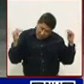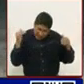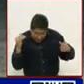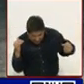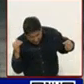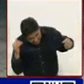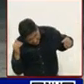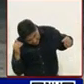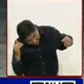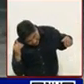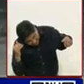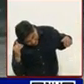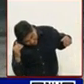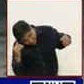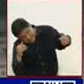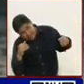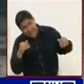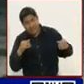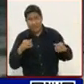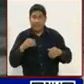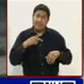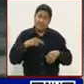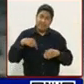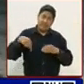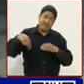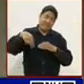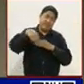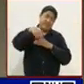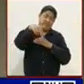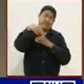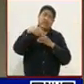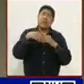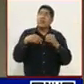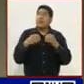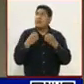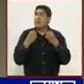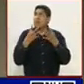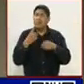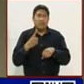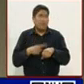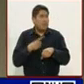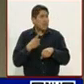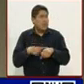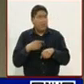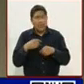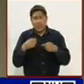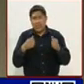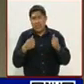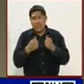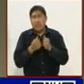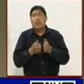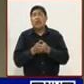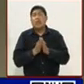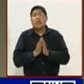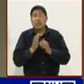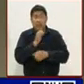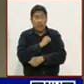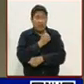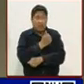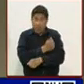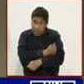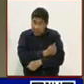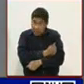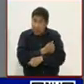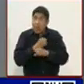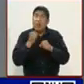muchos ciudadanos a bajarse de las veredas para transitar por el lugar, exponiéndose muchas veces a accidentes. Ellos piden a las autoridades